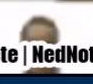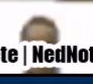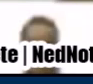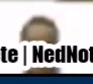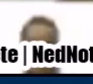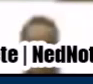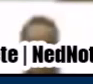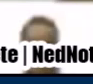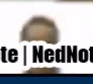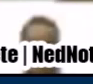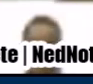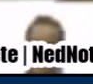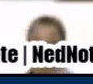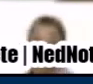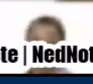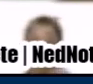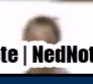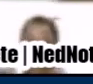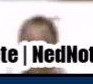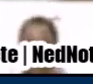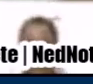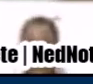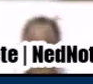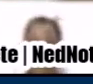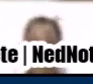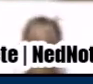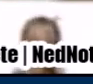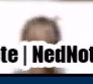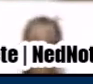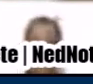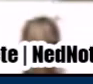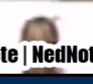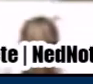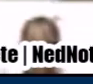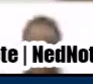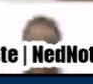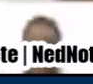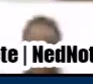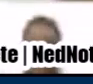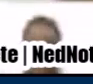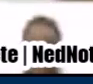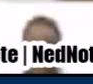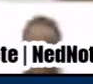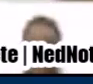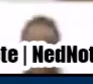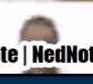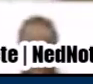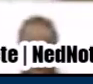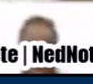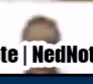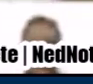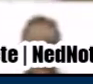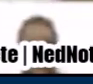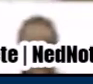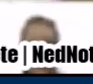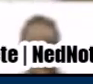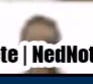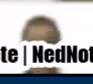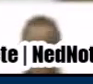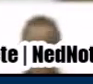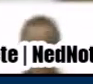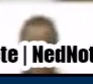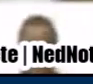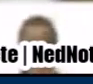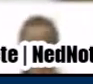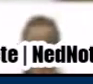gracias, diputada Lozano. Continuamos en esta lucha, por supuesto, y gracias a todos los que se